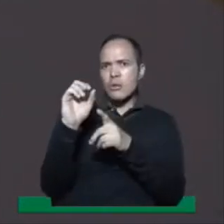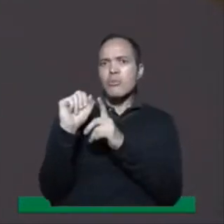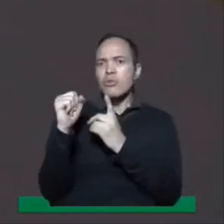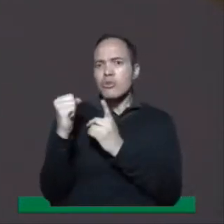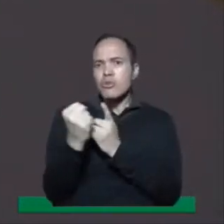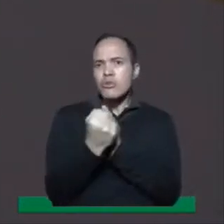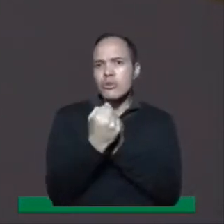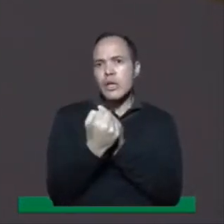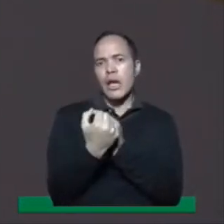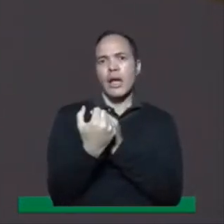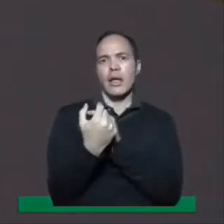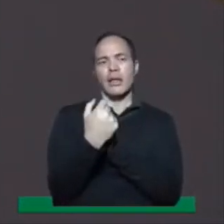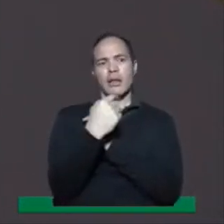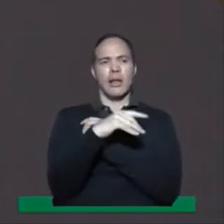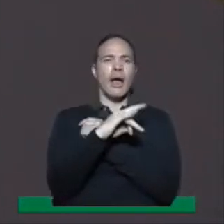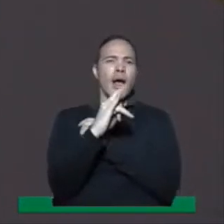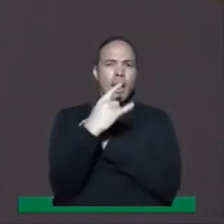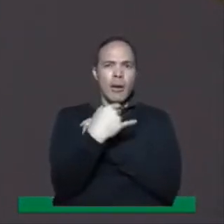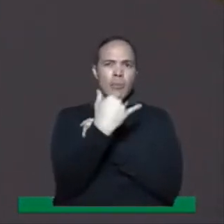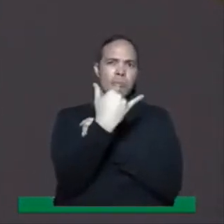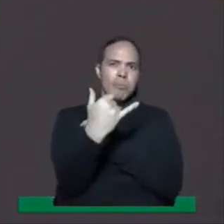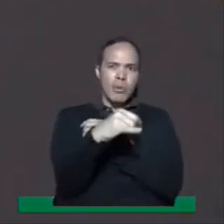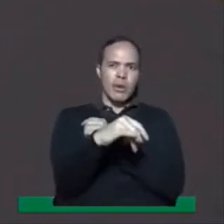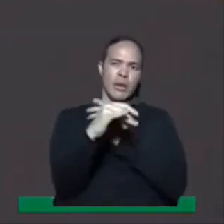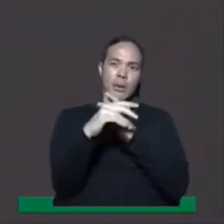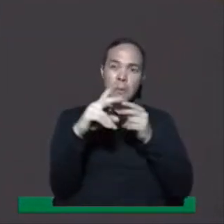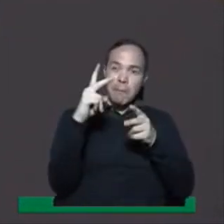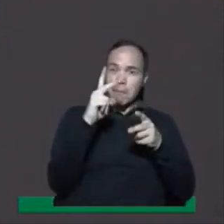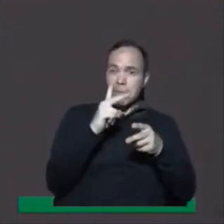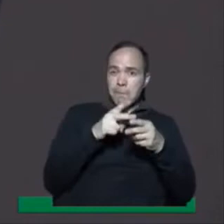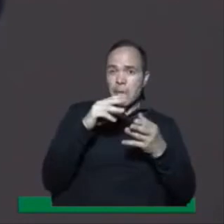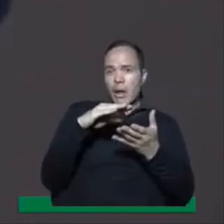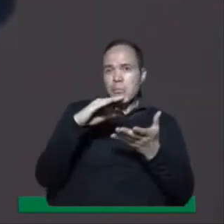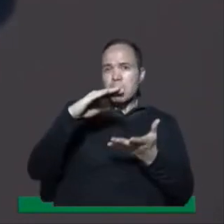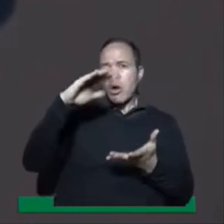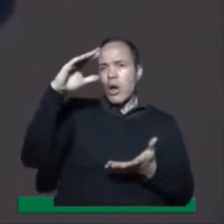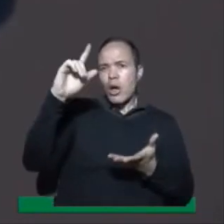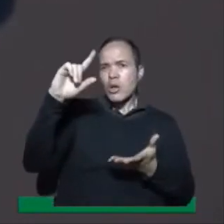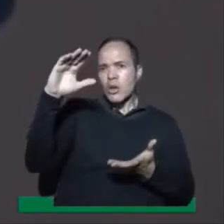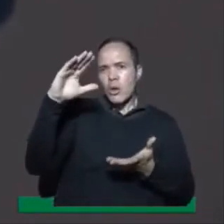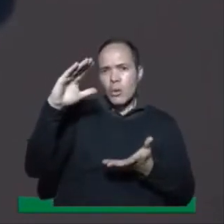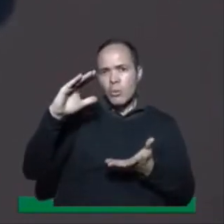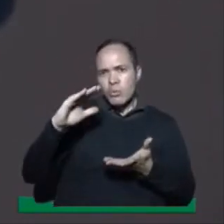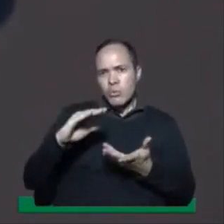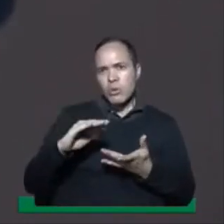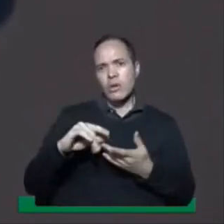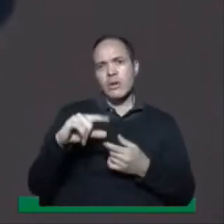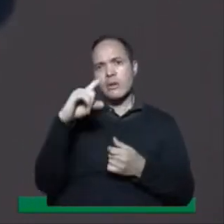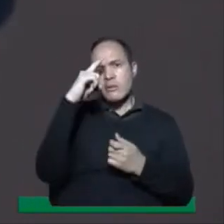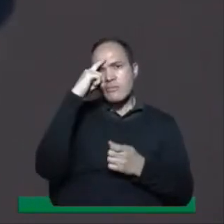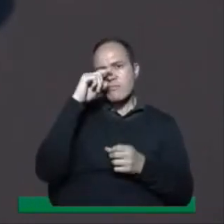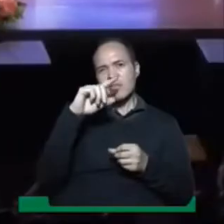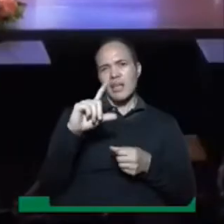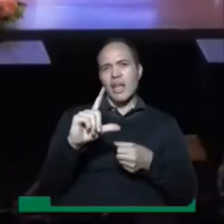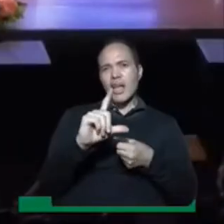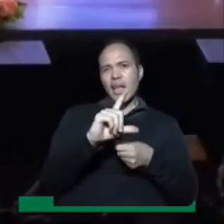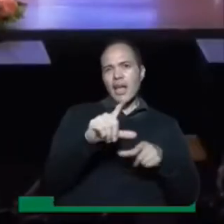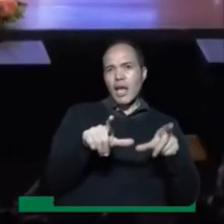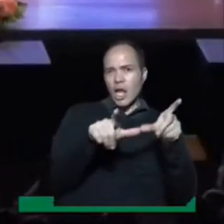esos riesgos en cada una de las comunidades en las que ustedes están santalínea como una 13 y chiloé